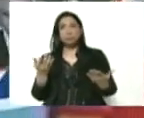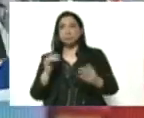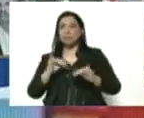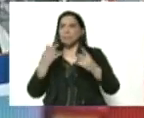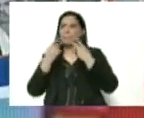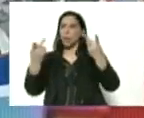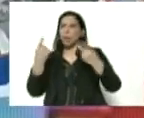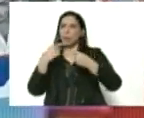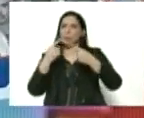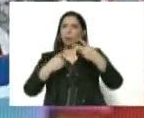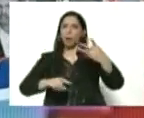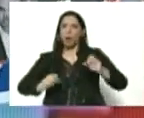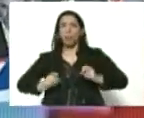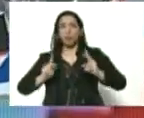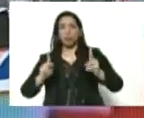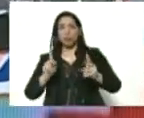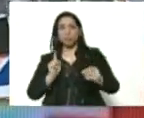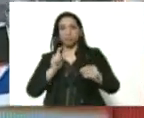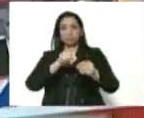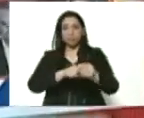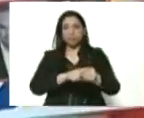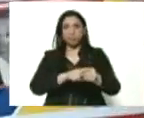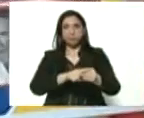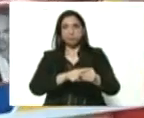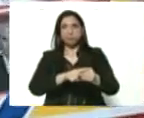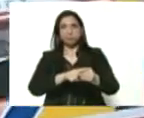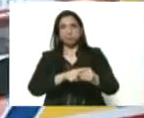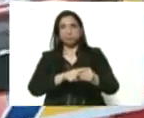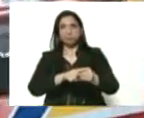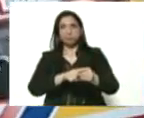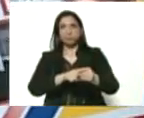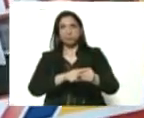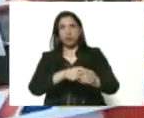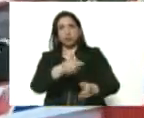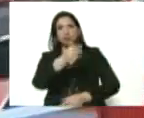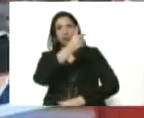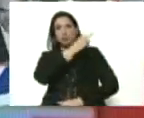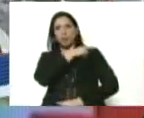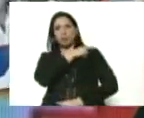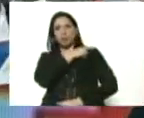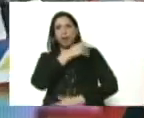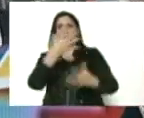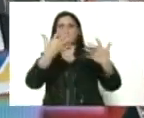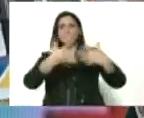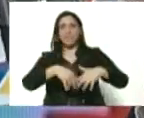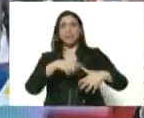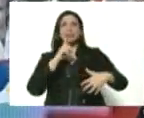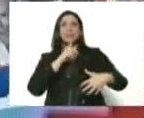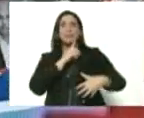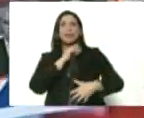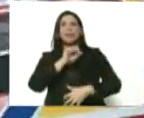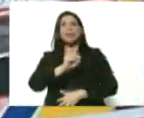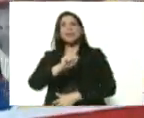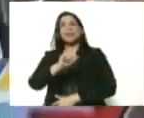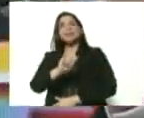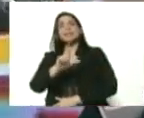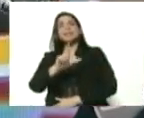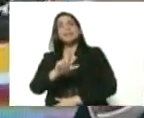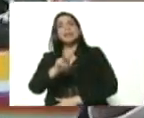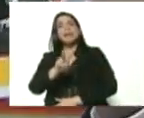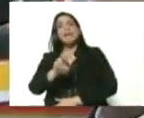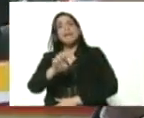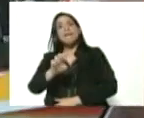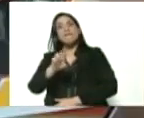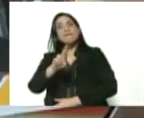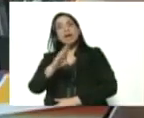aquí, forma parte de, es el gerente, el dueño de una empresa llamada Silvercoop, que no es otra cosa que